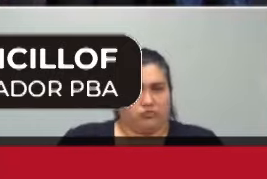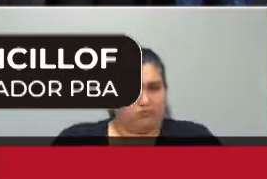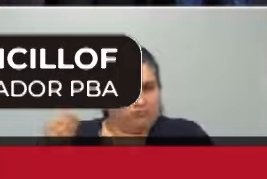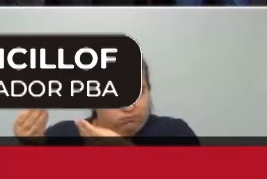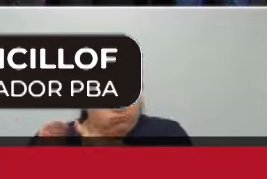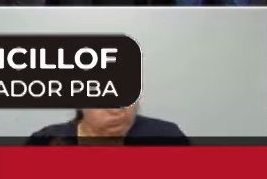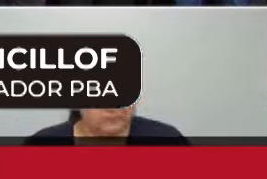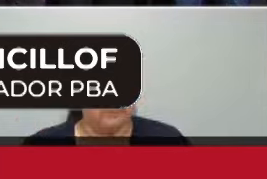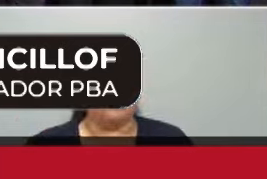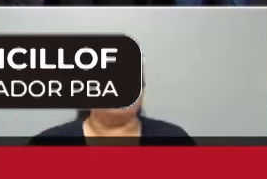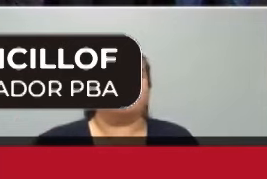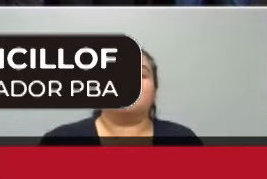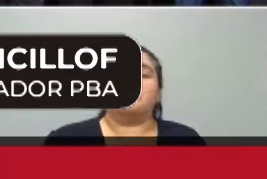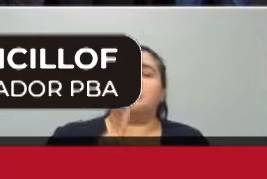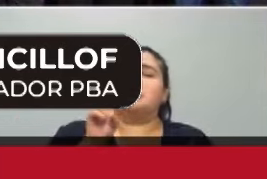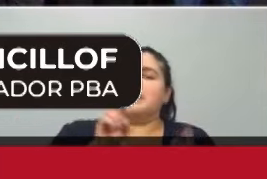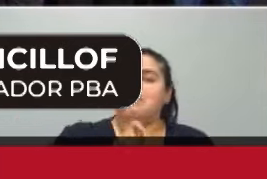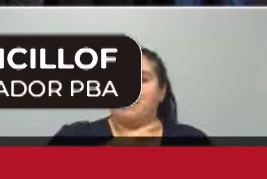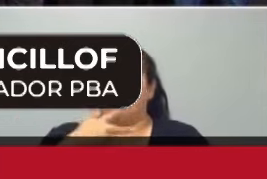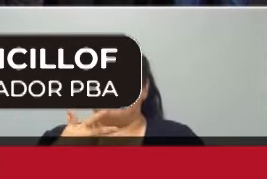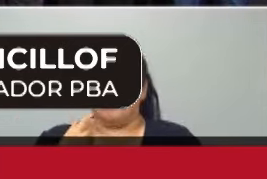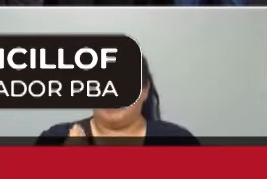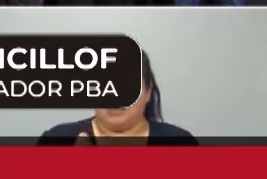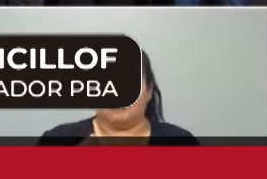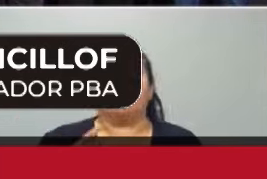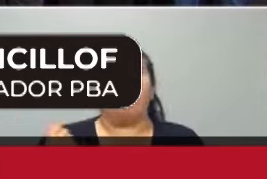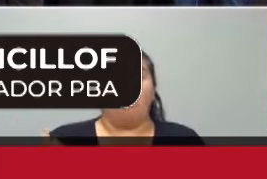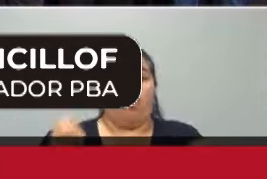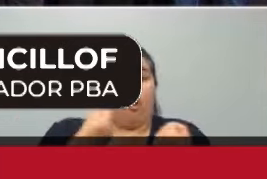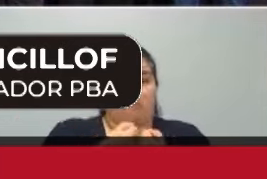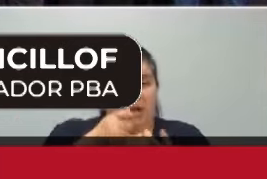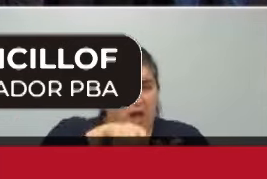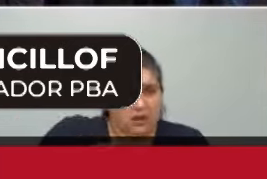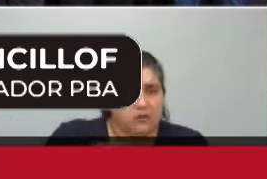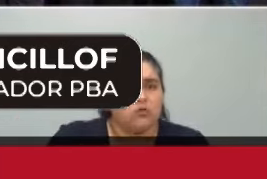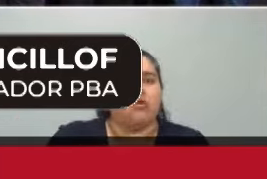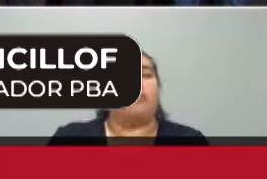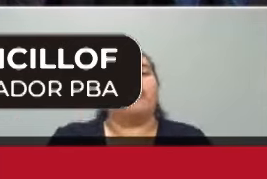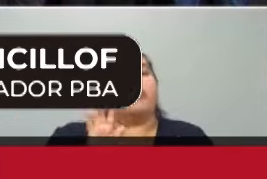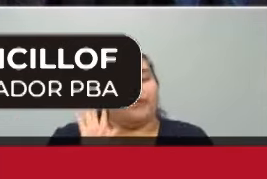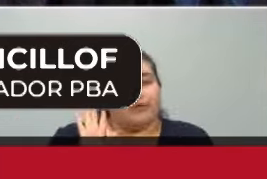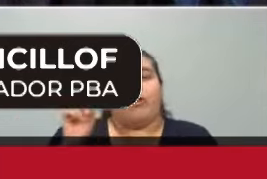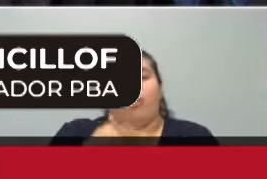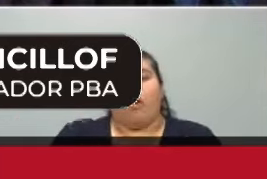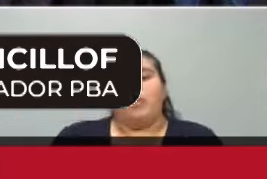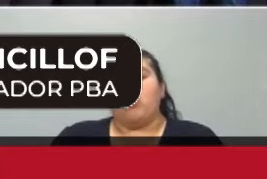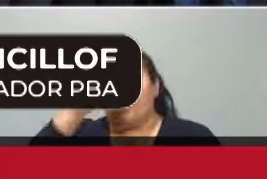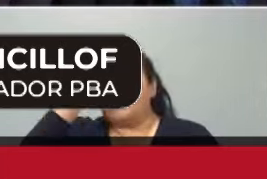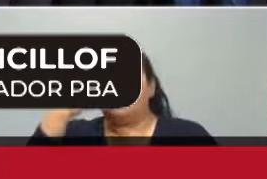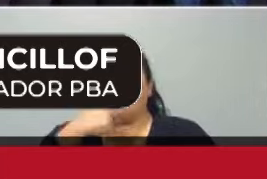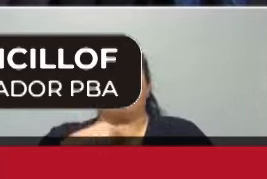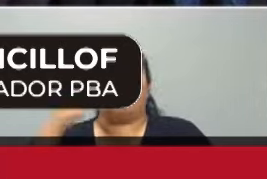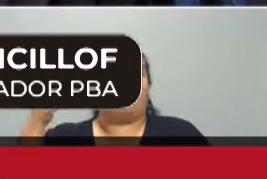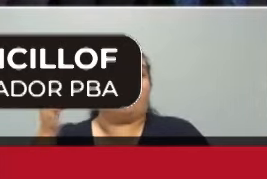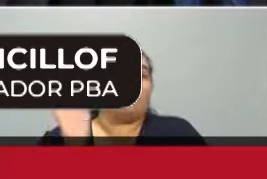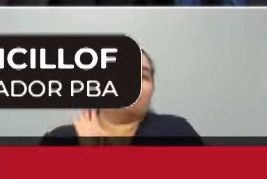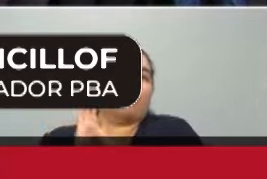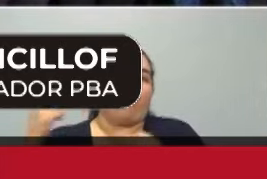tiene que ver con un convenio que aparentemente está proponiendo el Gobierno Nacional